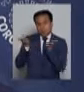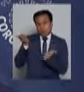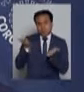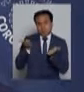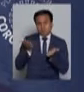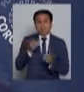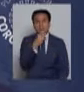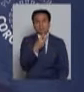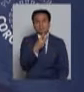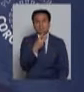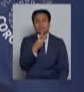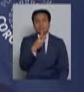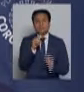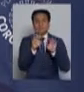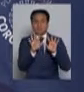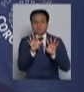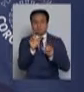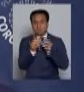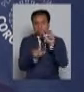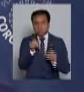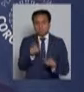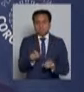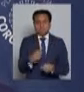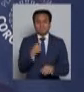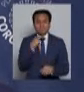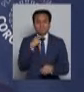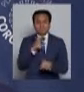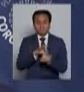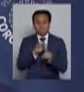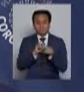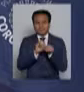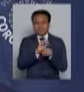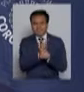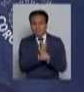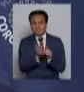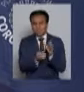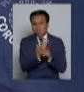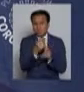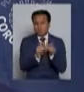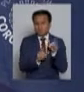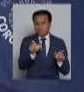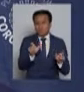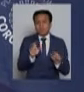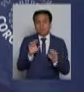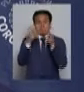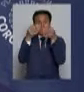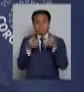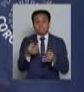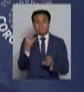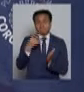con 310 nuevos casos diagnosticados. Esto lleva el total a